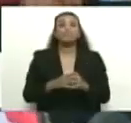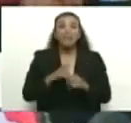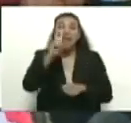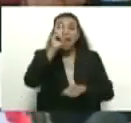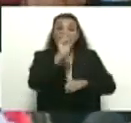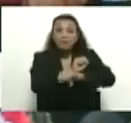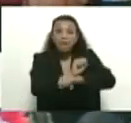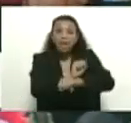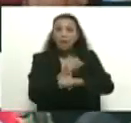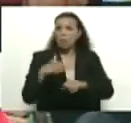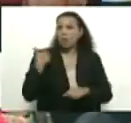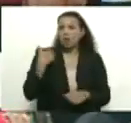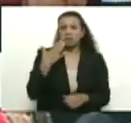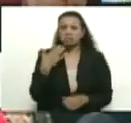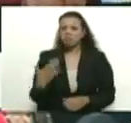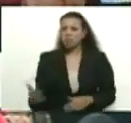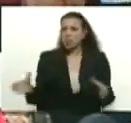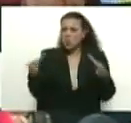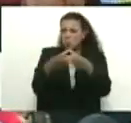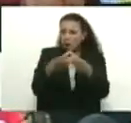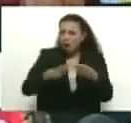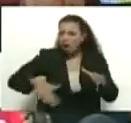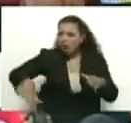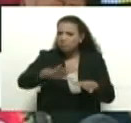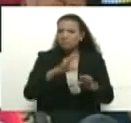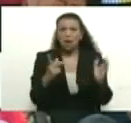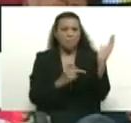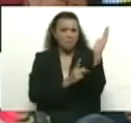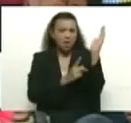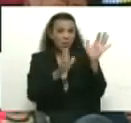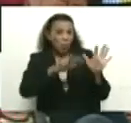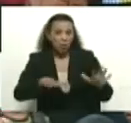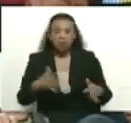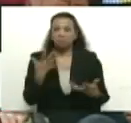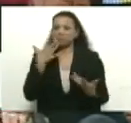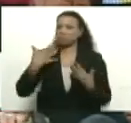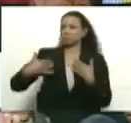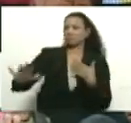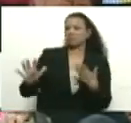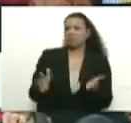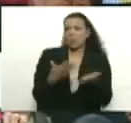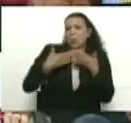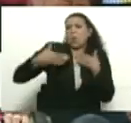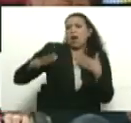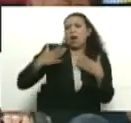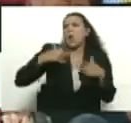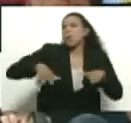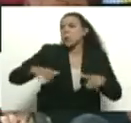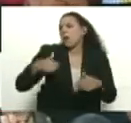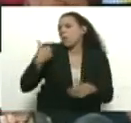La Vega no es cualquier cosa, yo. La Vega no es cualquier cosa.